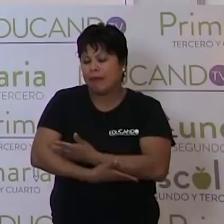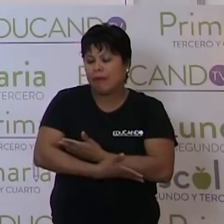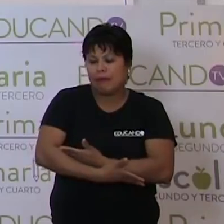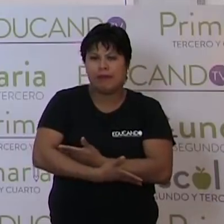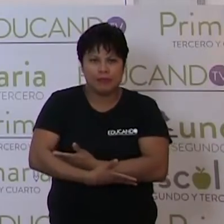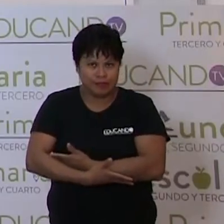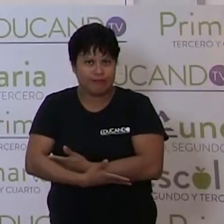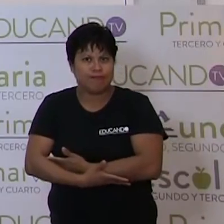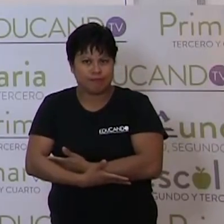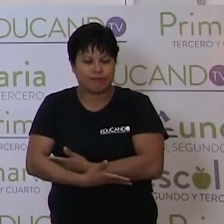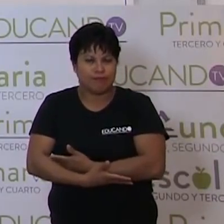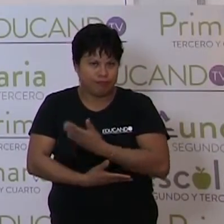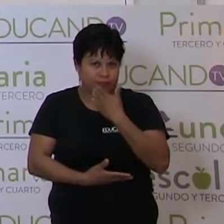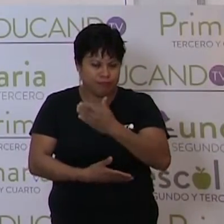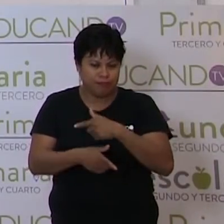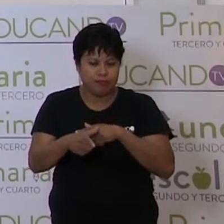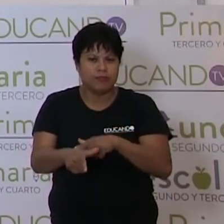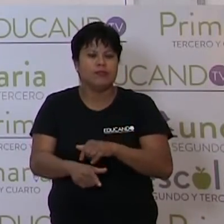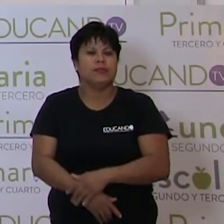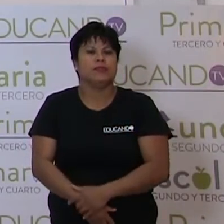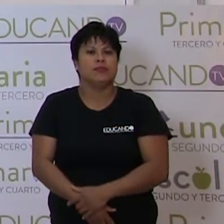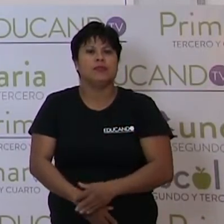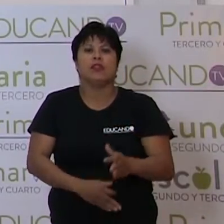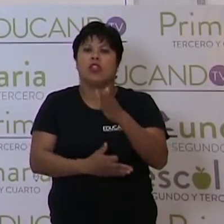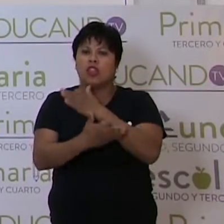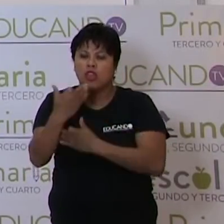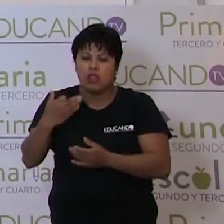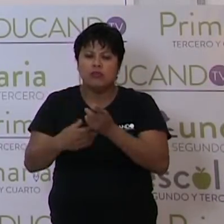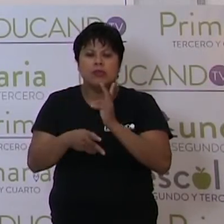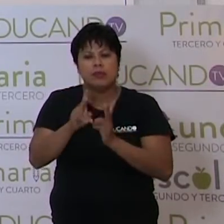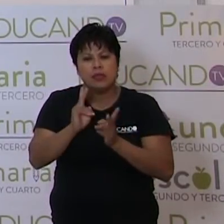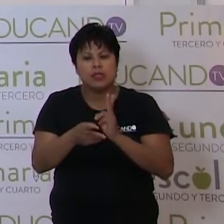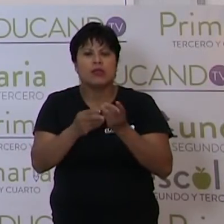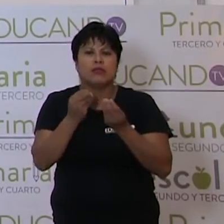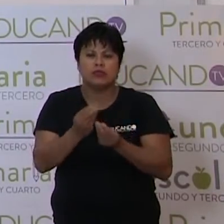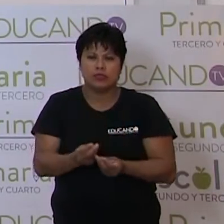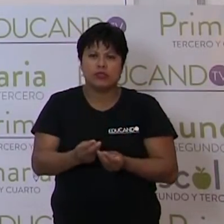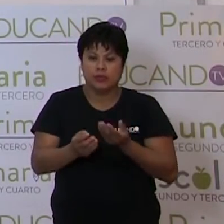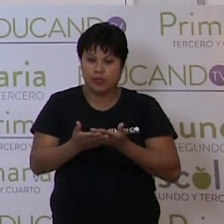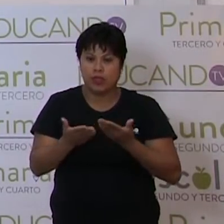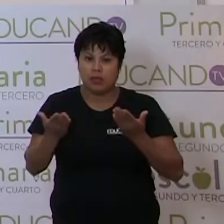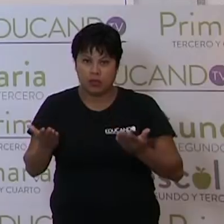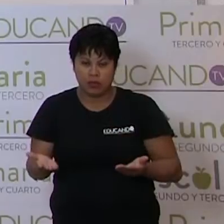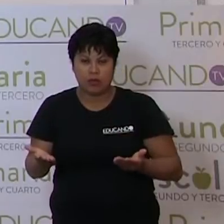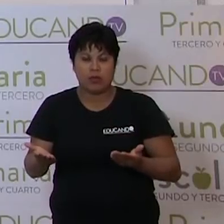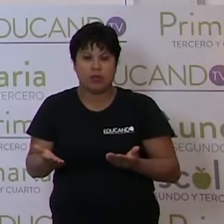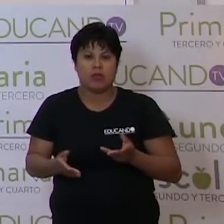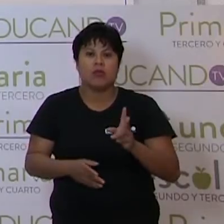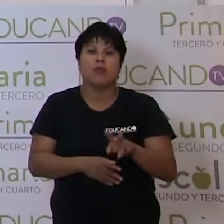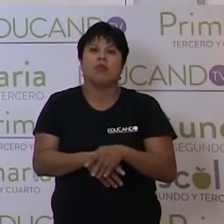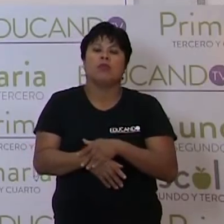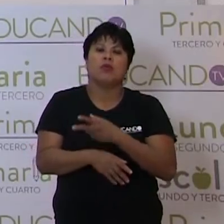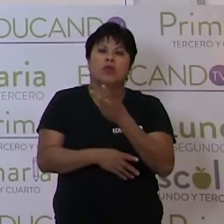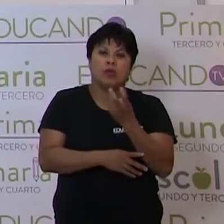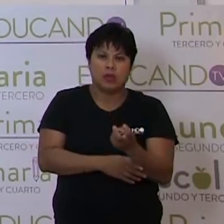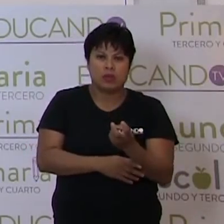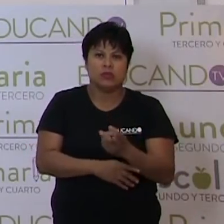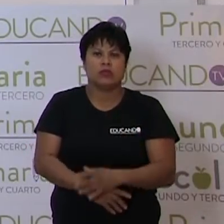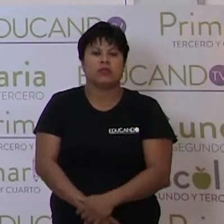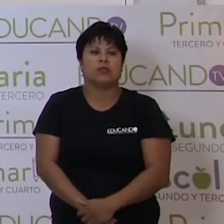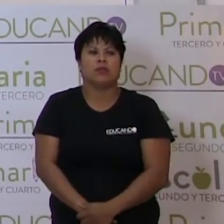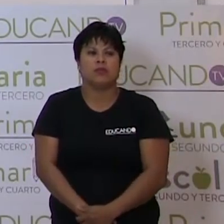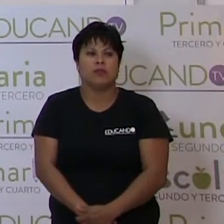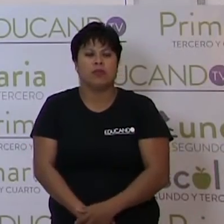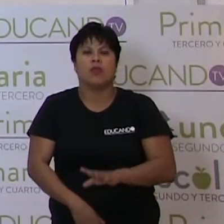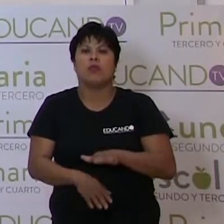Ya quedó bien, ¿verdad? Continuamos. Todos me platicaban mucho. Ahora sí queda. Por eso, fíjense, por